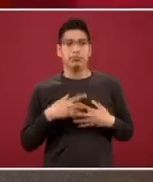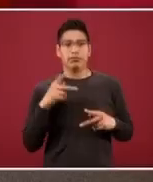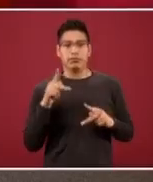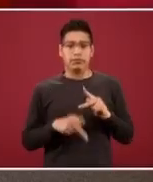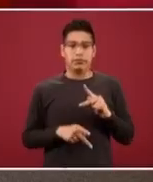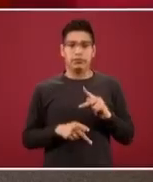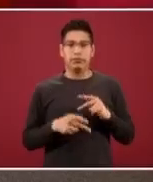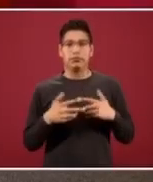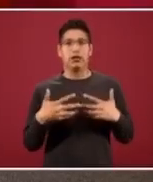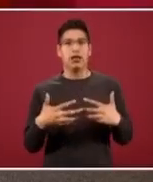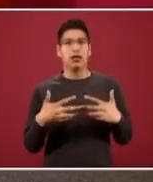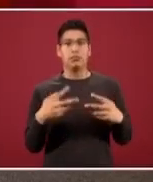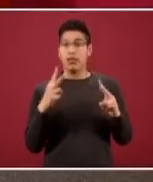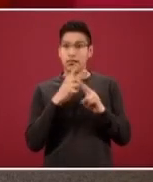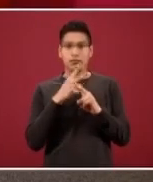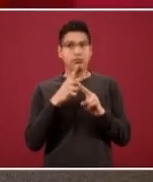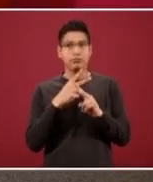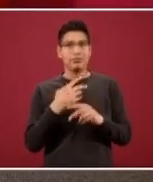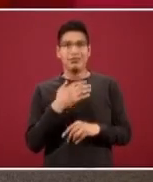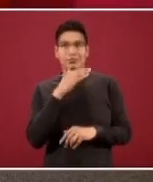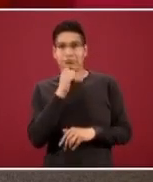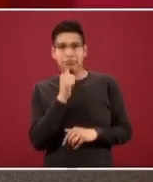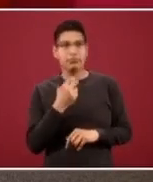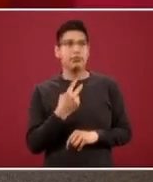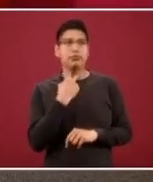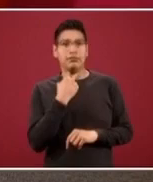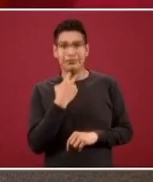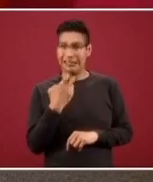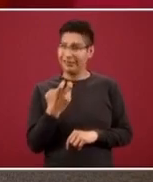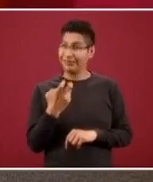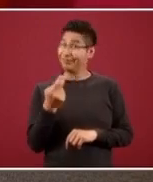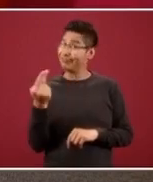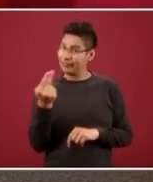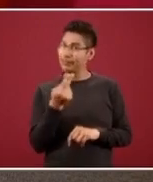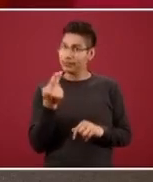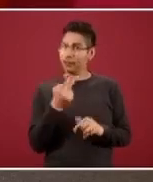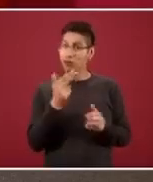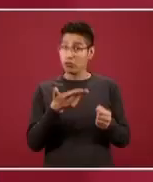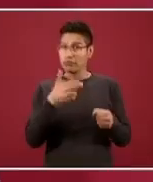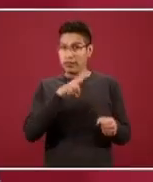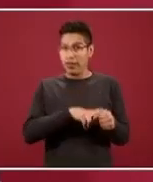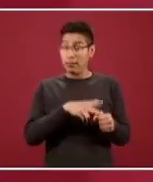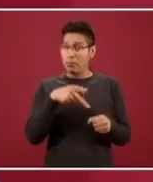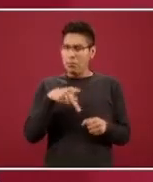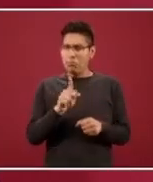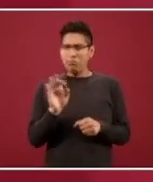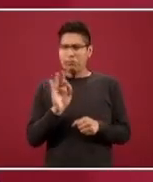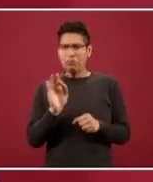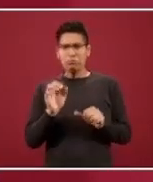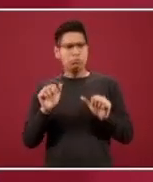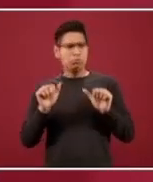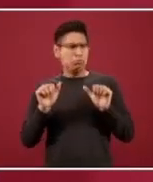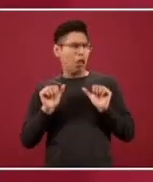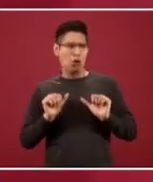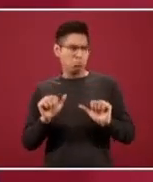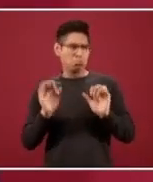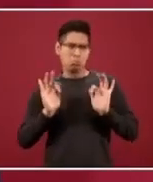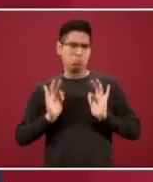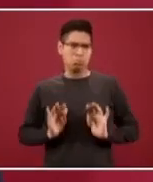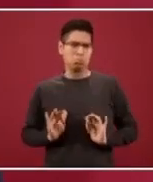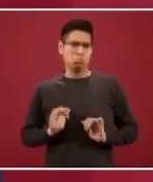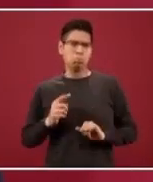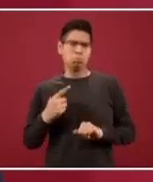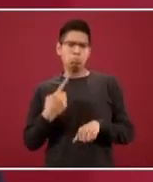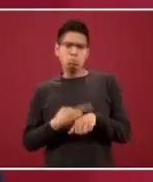más especializada. Si solo es un síndrome catarral, no es necesario que acudan a